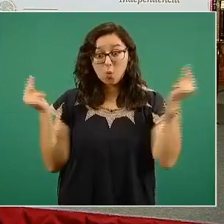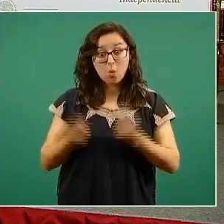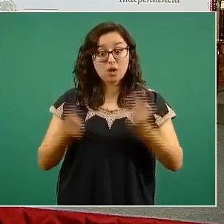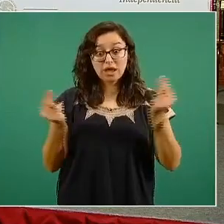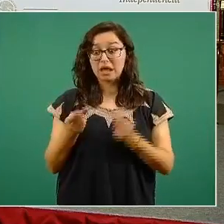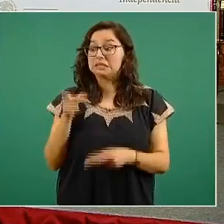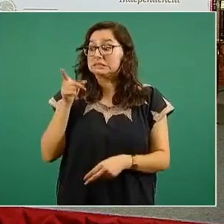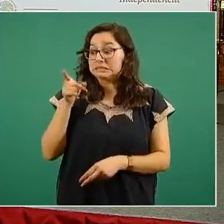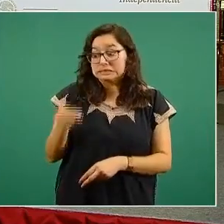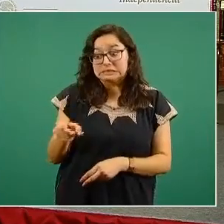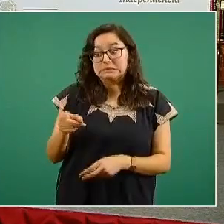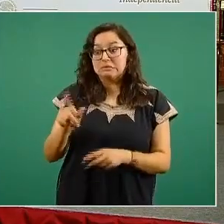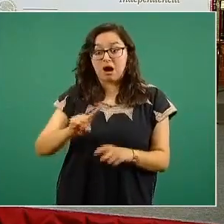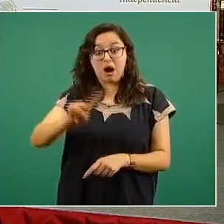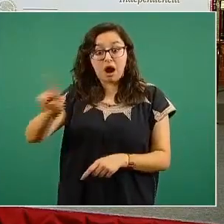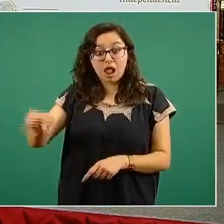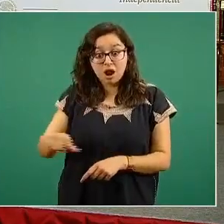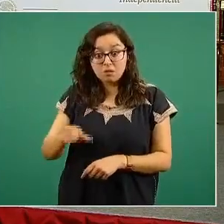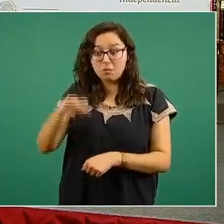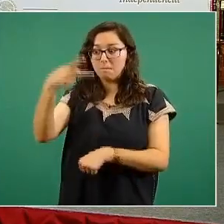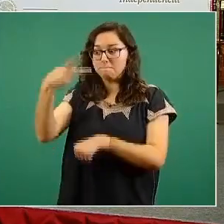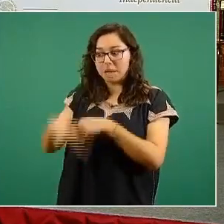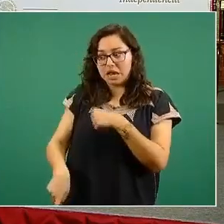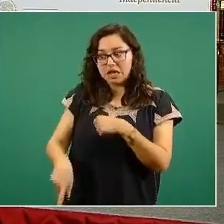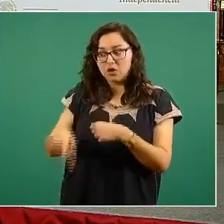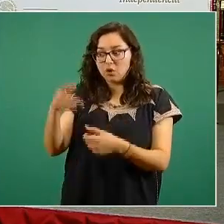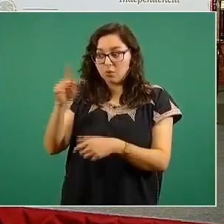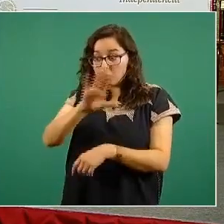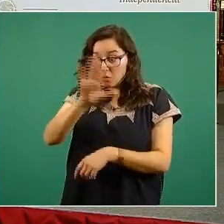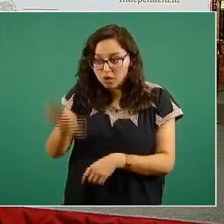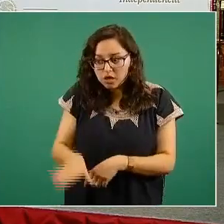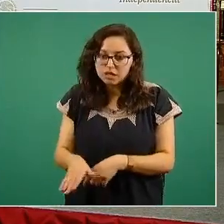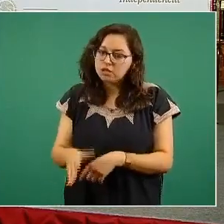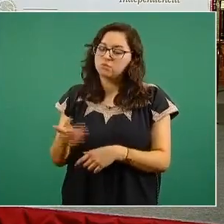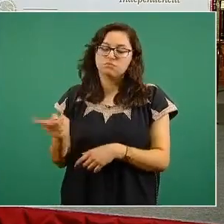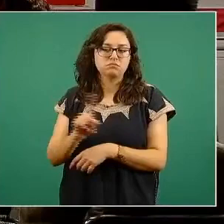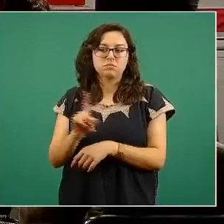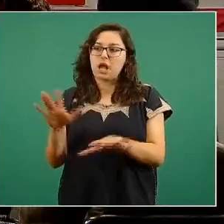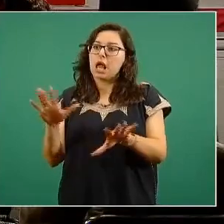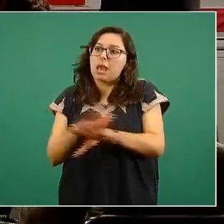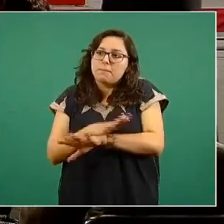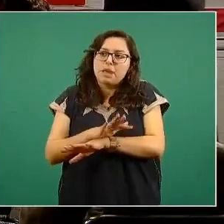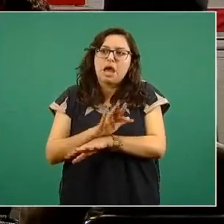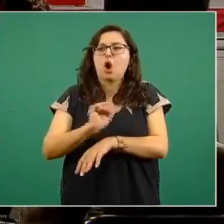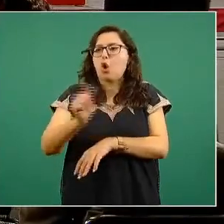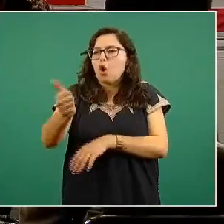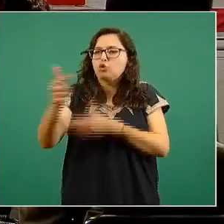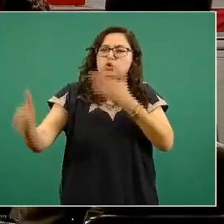daño permanente a las personas, no se pospusieron. Fueron cambiadas quizá de locación,